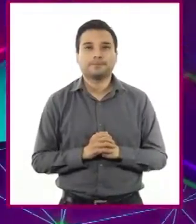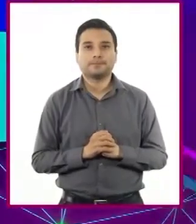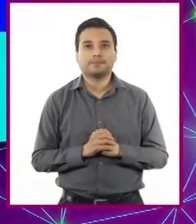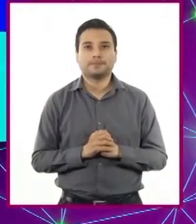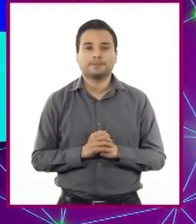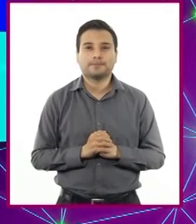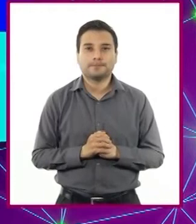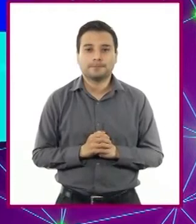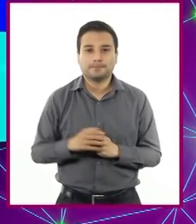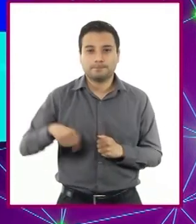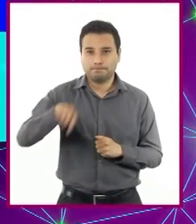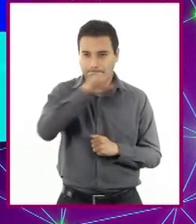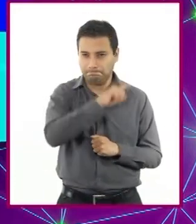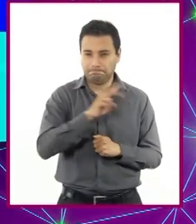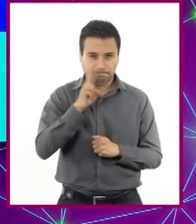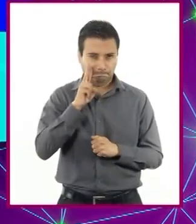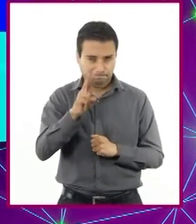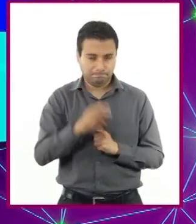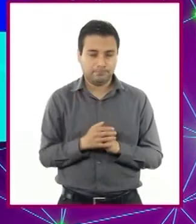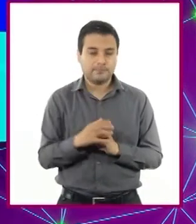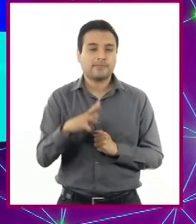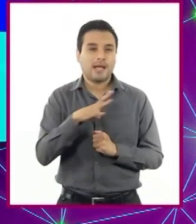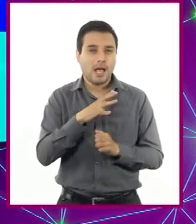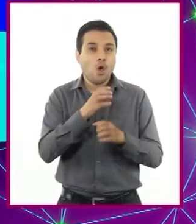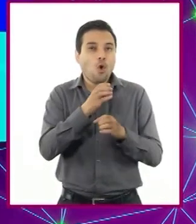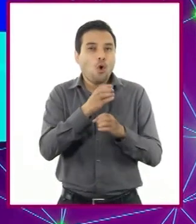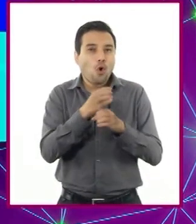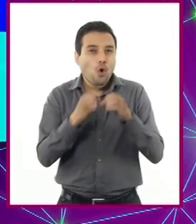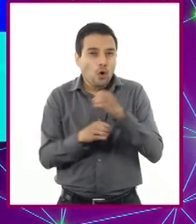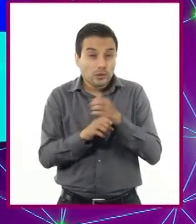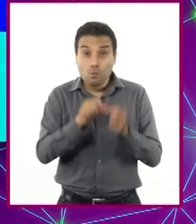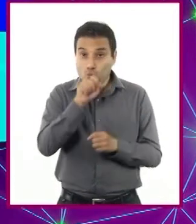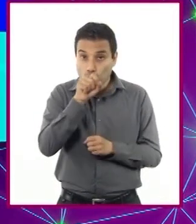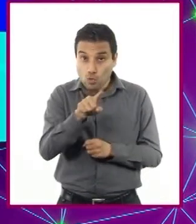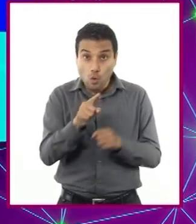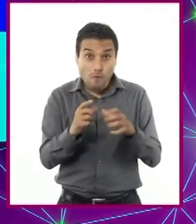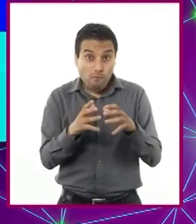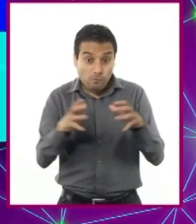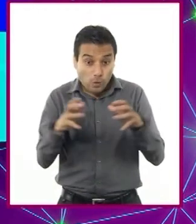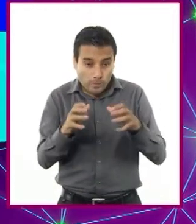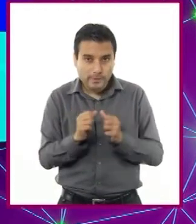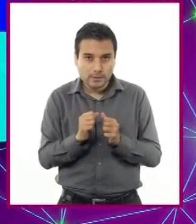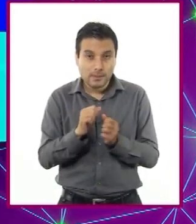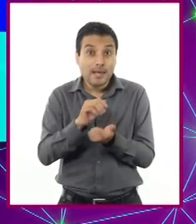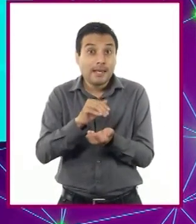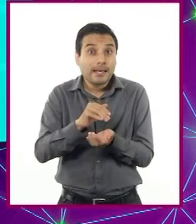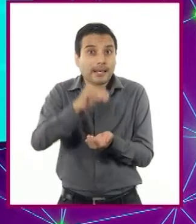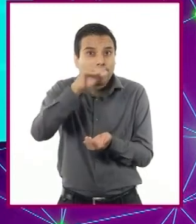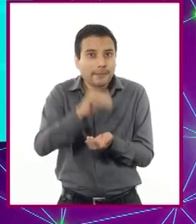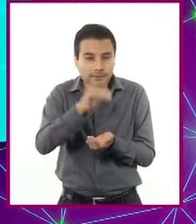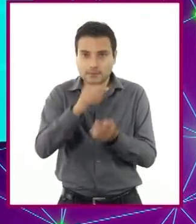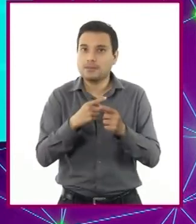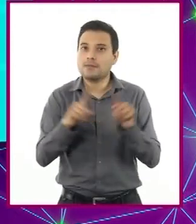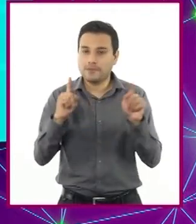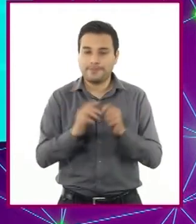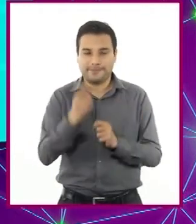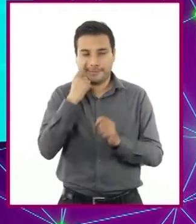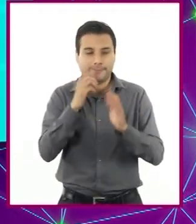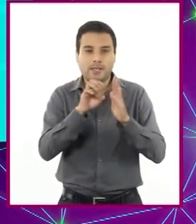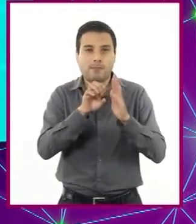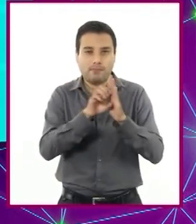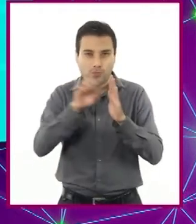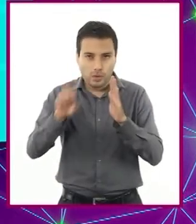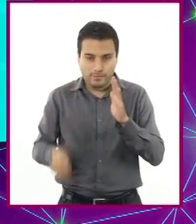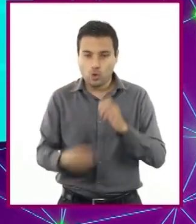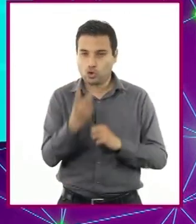Observa también que puede haber objetos que tienen el mismo volumen pero distinta capacidad. Imagina dos